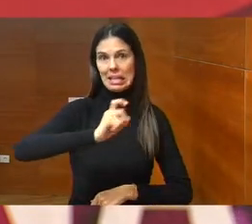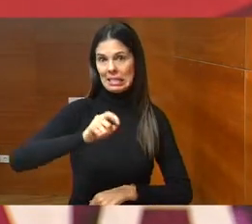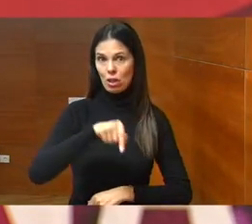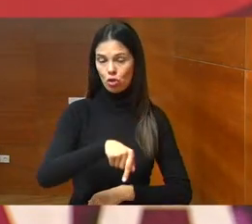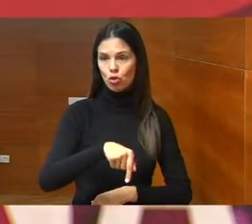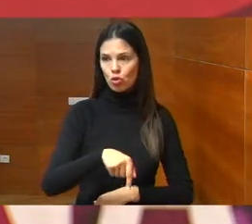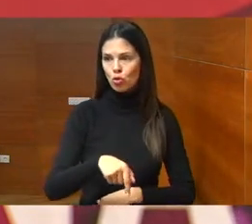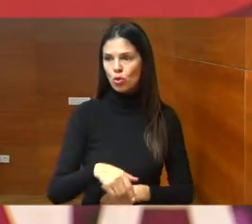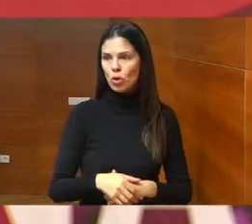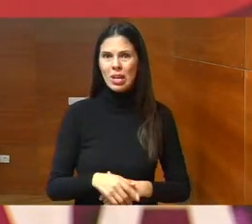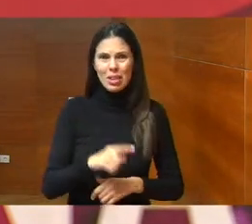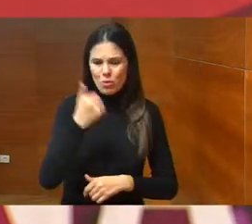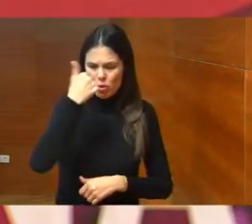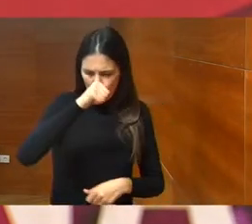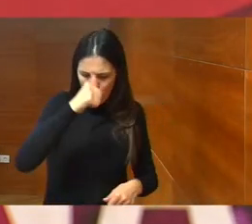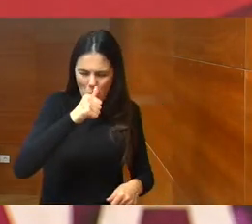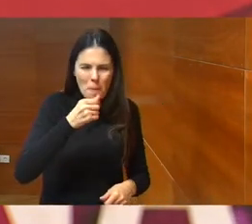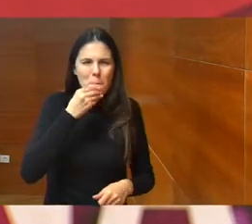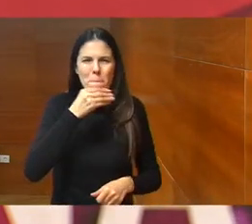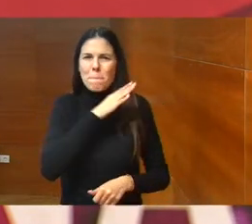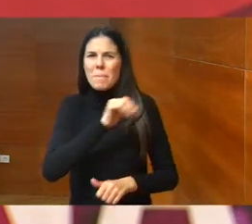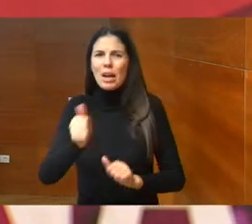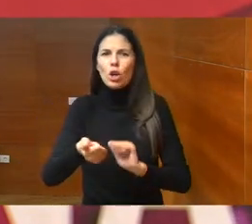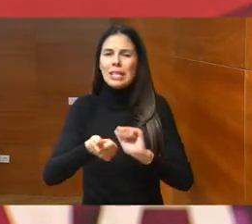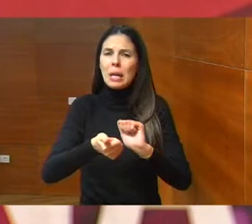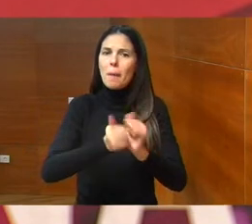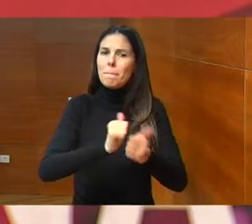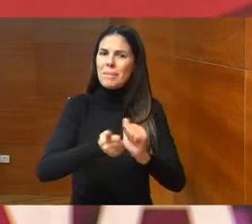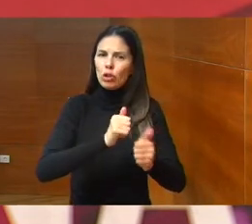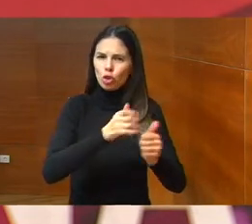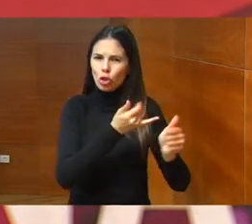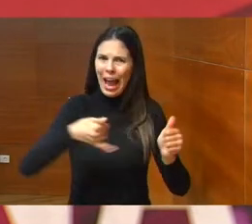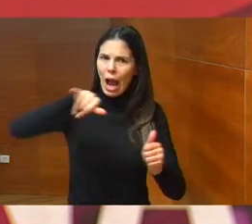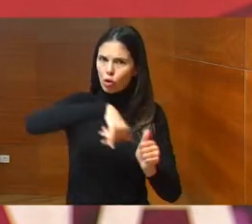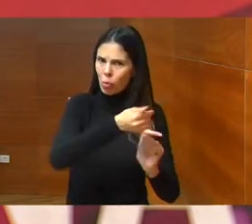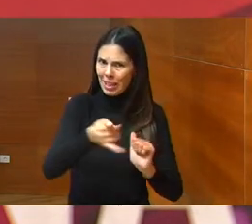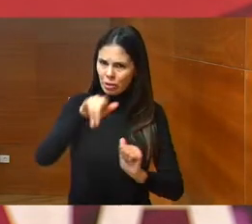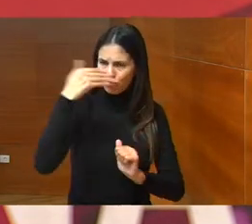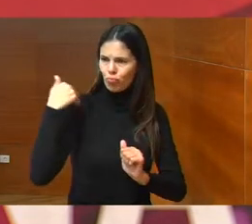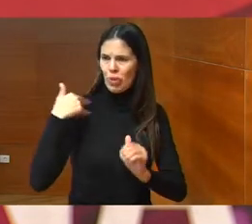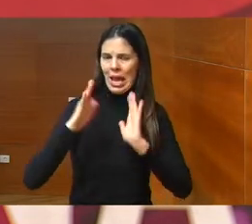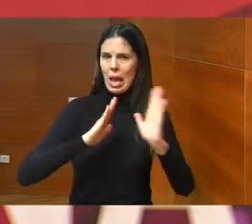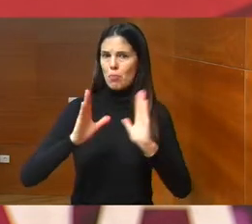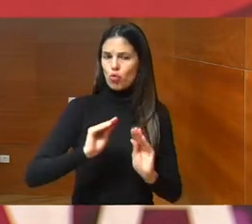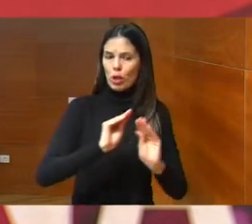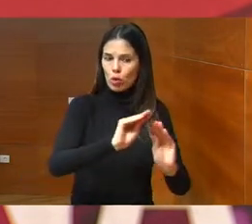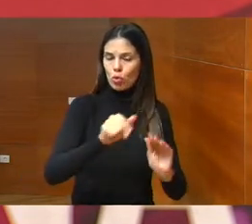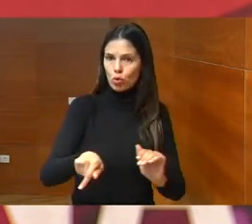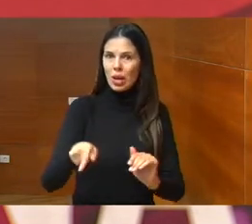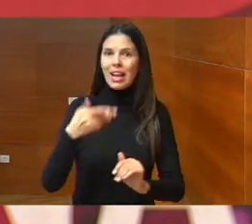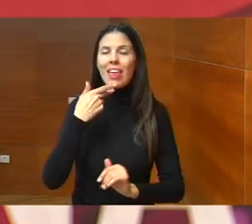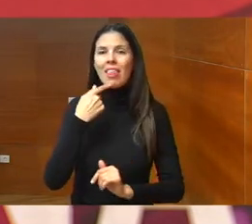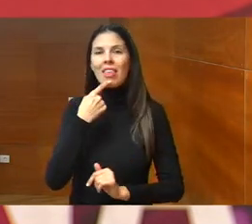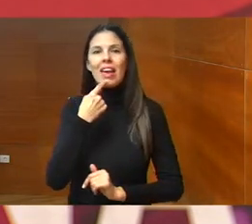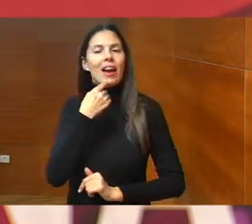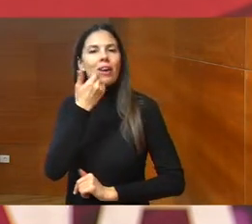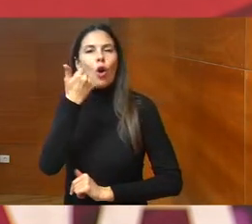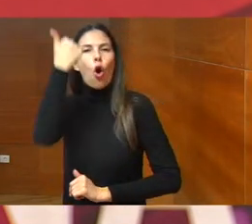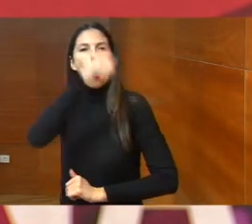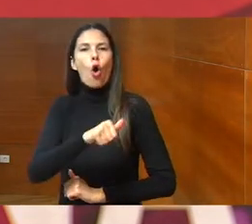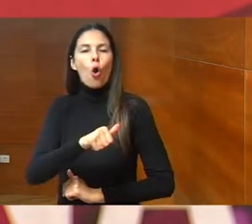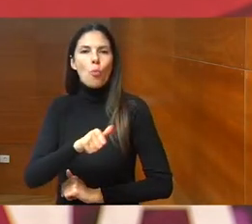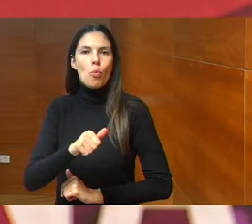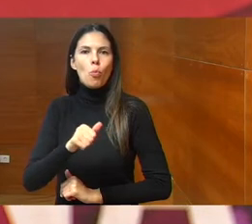un paralím dos mayores pilotos acrobáticos de su tempo era conllecido como homepacero O sea que fafía